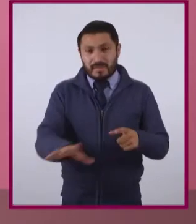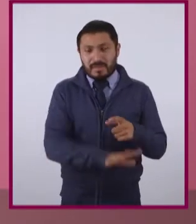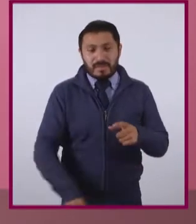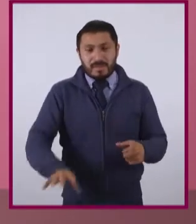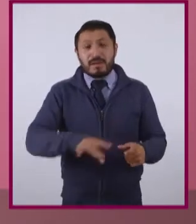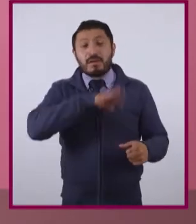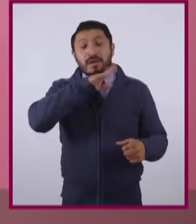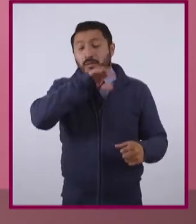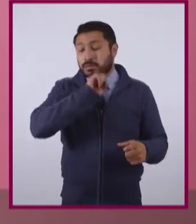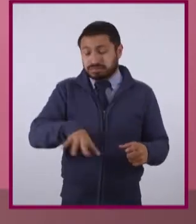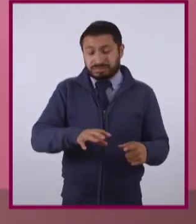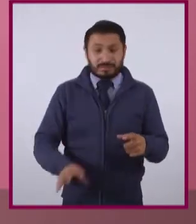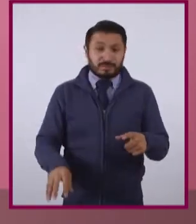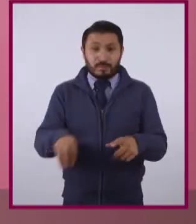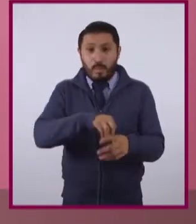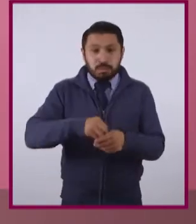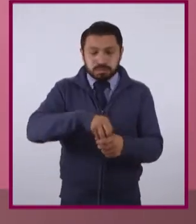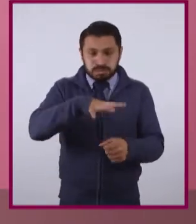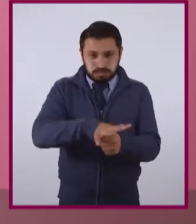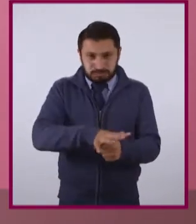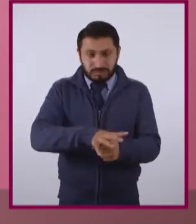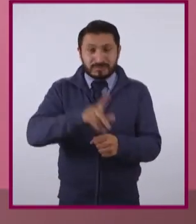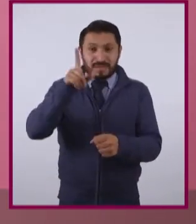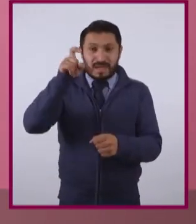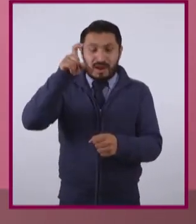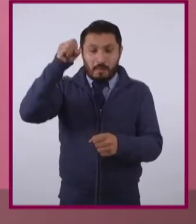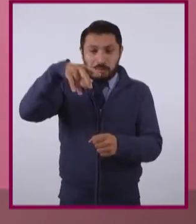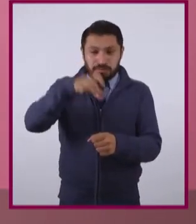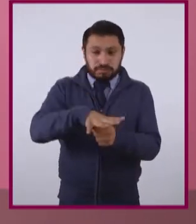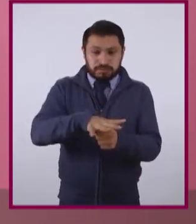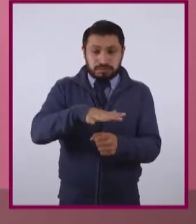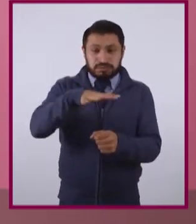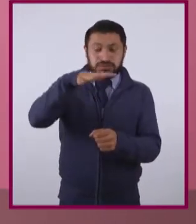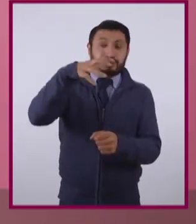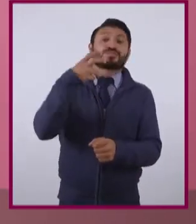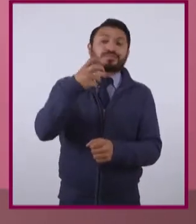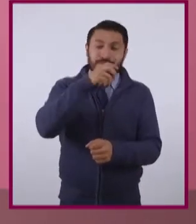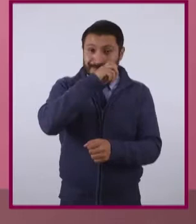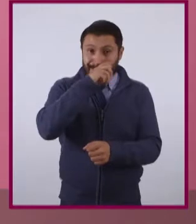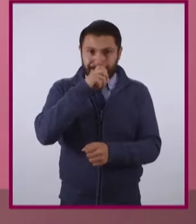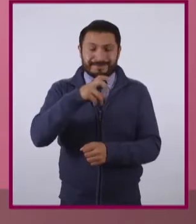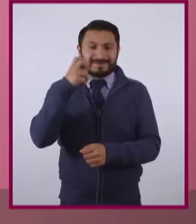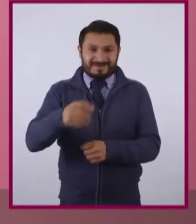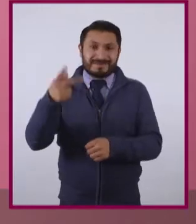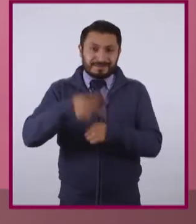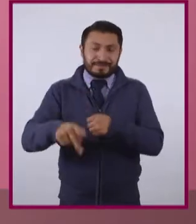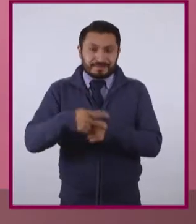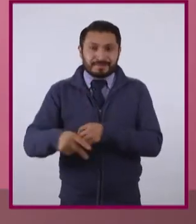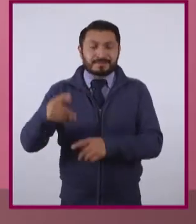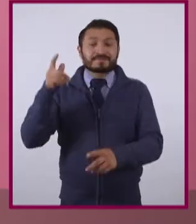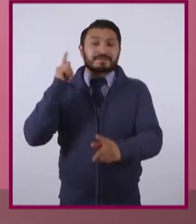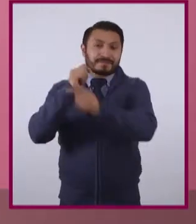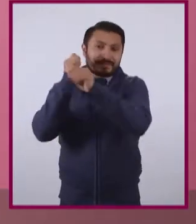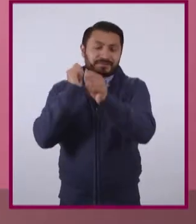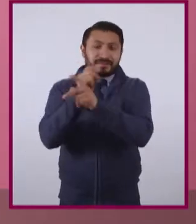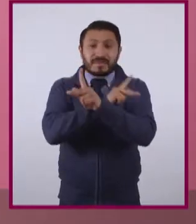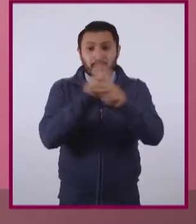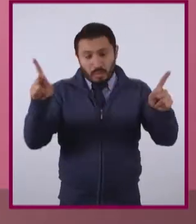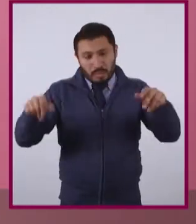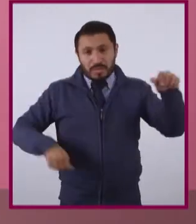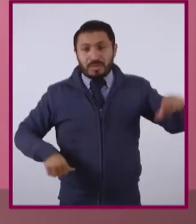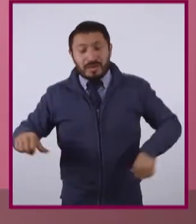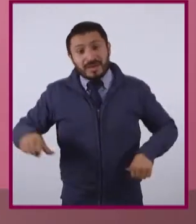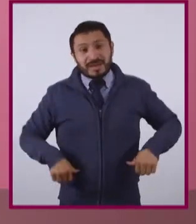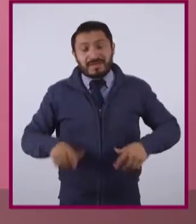suelo. Todo esto entorpece lo que hacemos, como, por ejemplo, movernos en transporte público o hacer actividades al aire libre, mientras